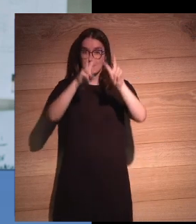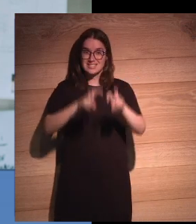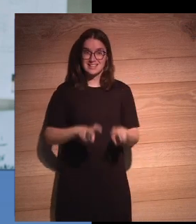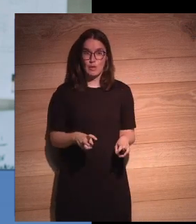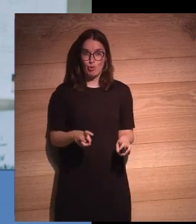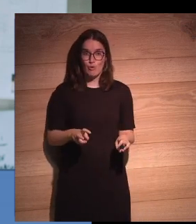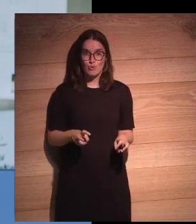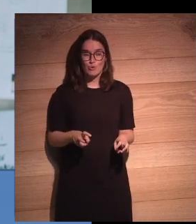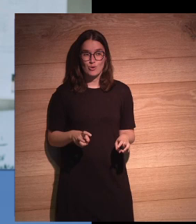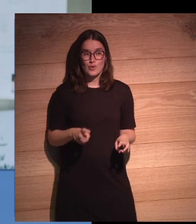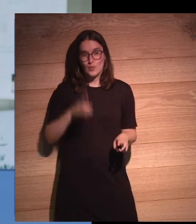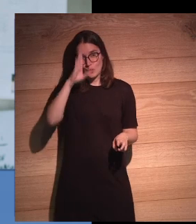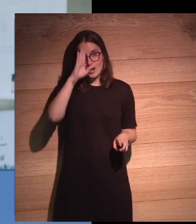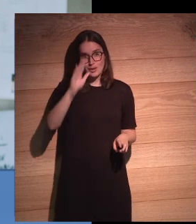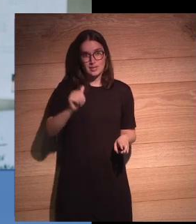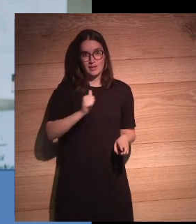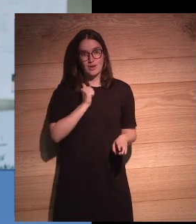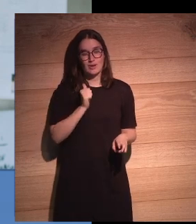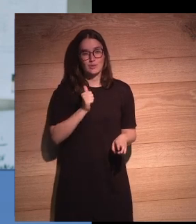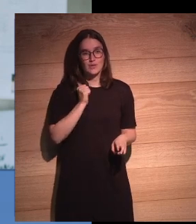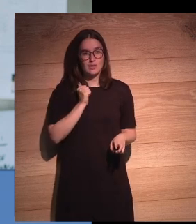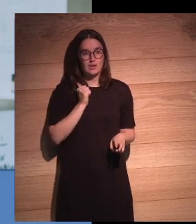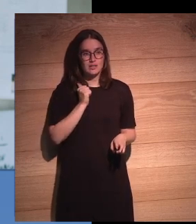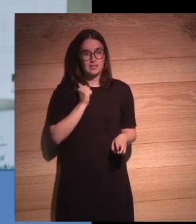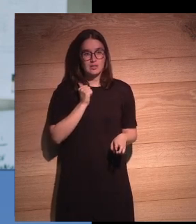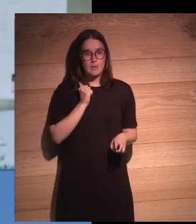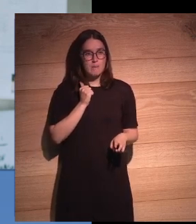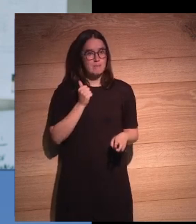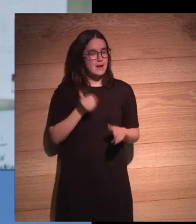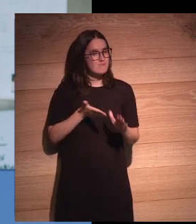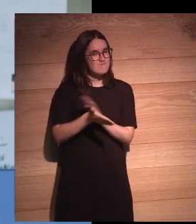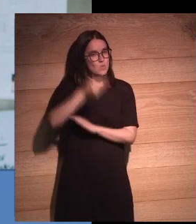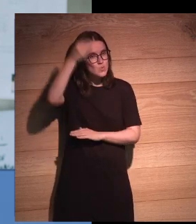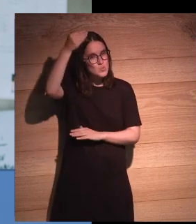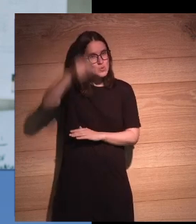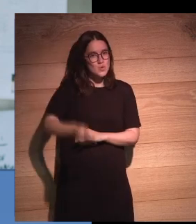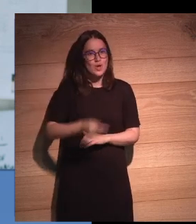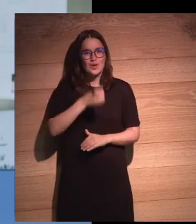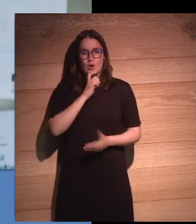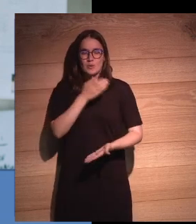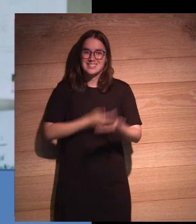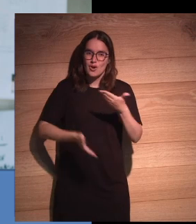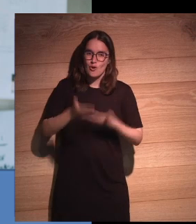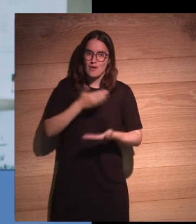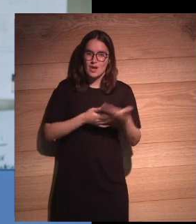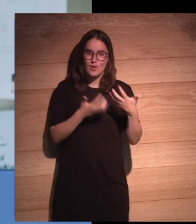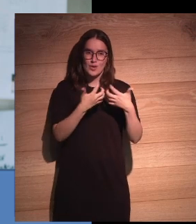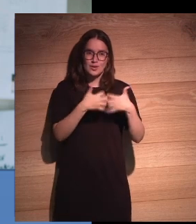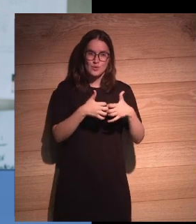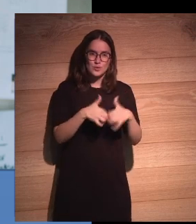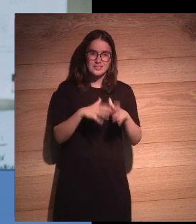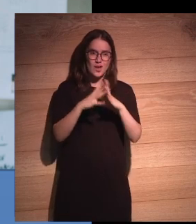investigación en inteligencia artificial que sea significativa? ¿Cómo esa colaboración entre